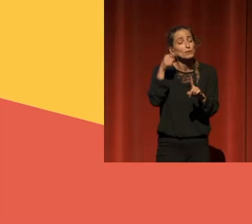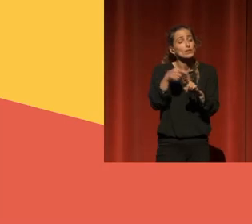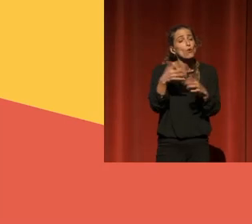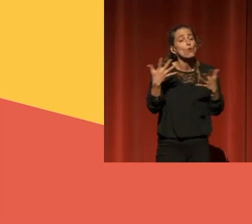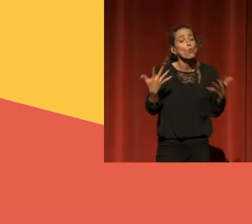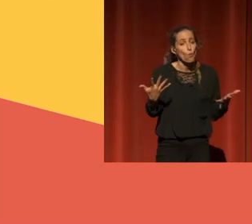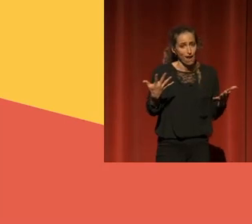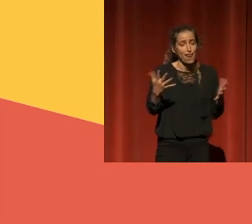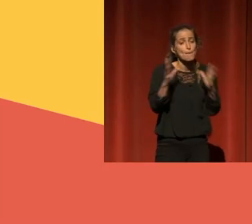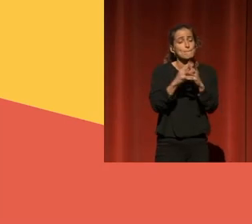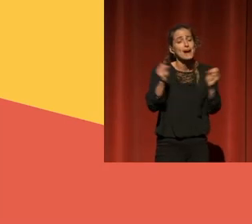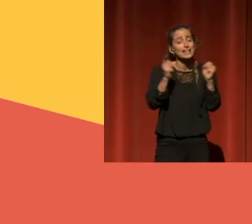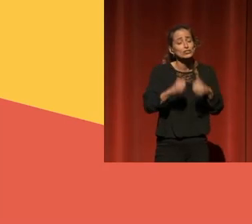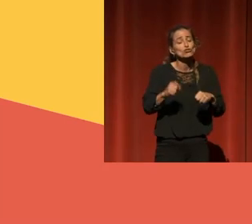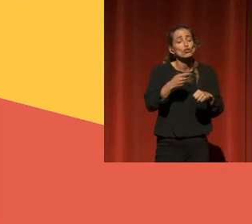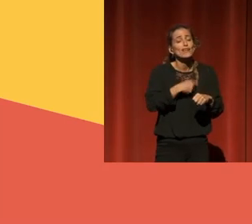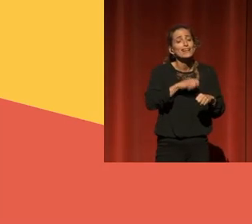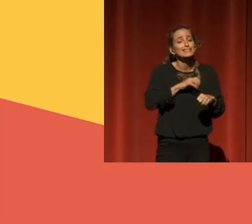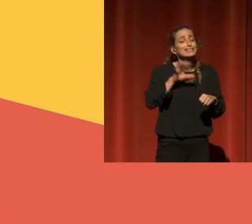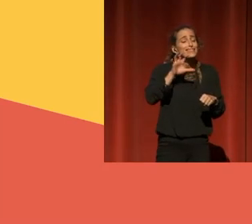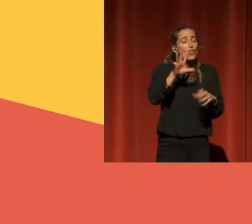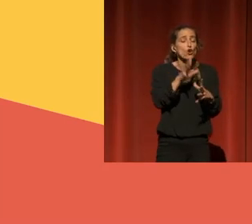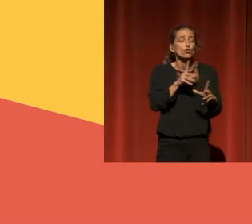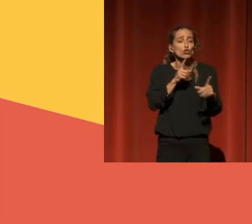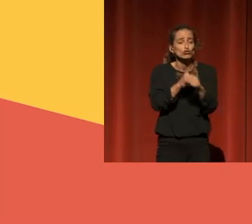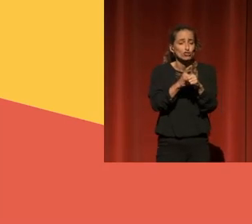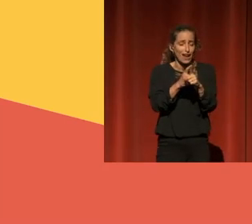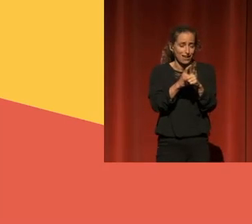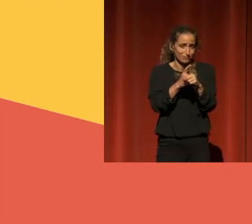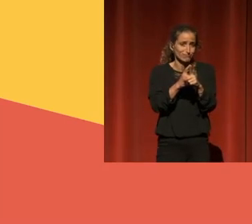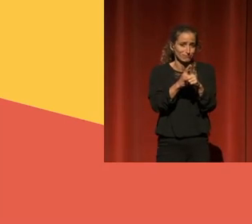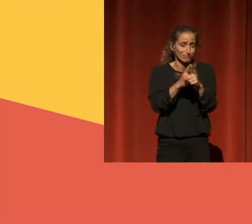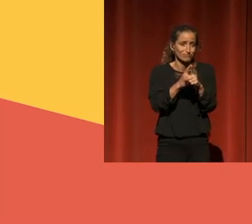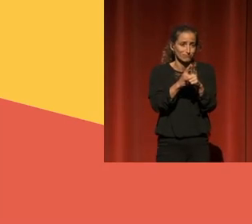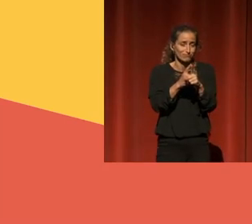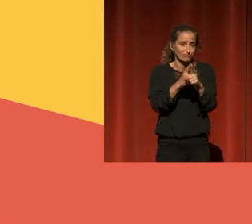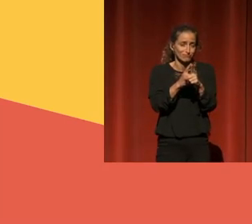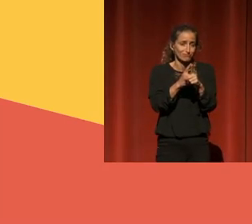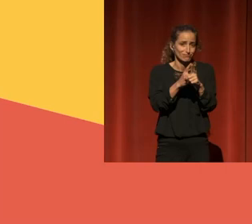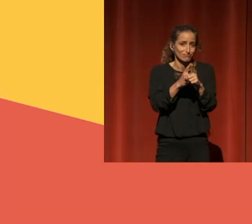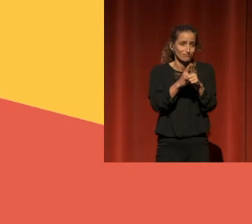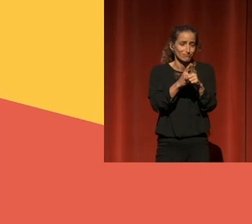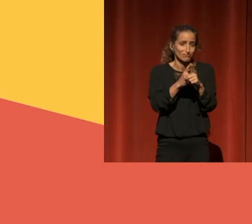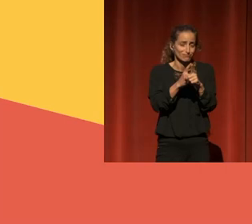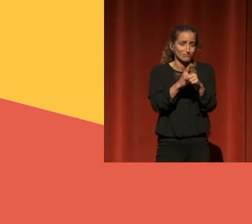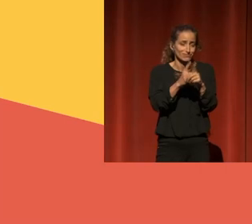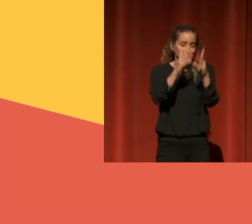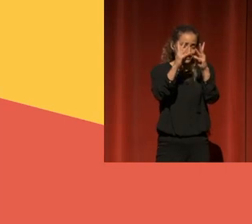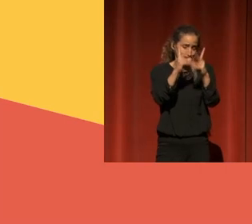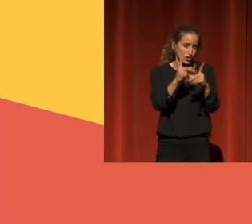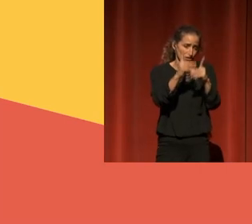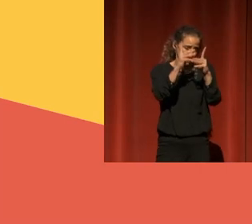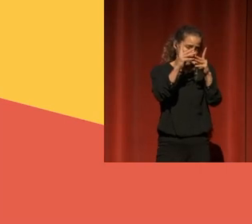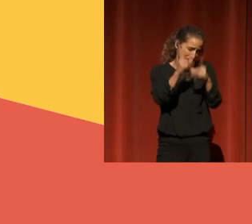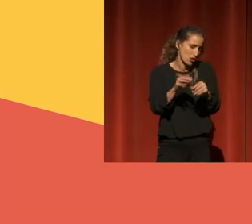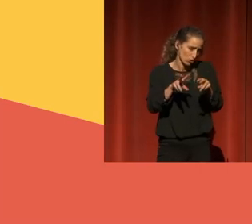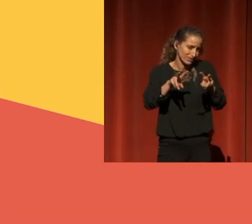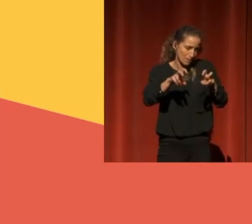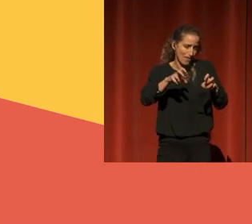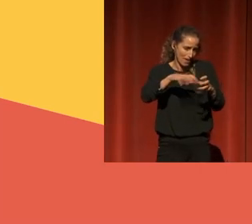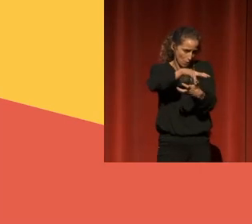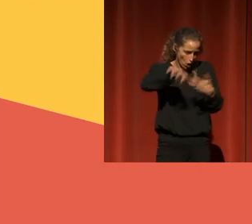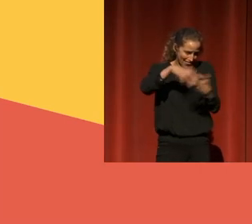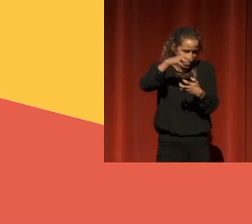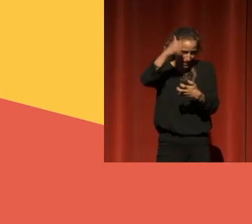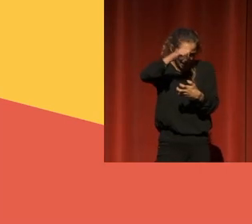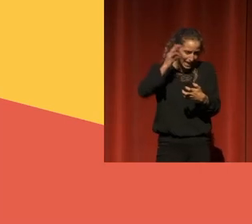del pacto del Estado contra la administración eh contra la violencia de género no